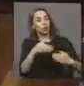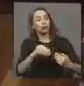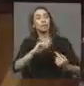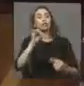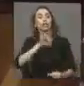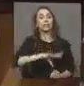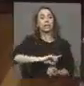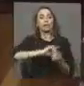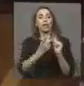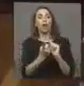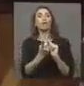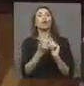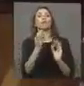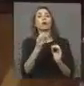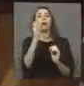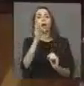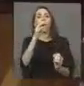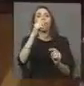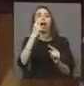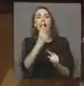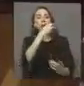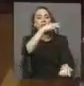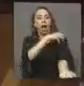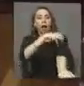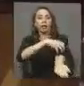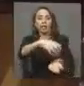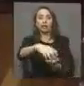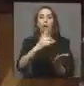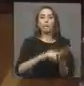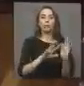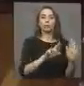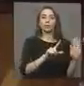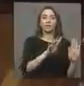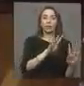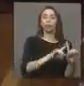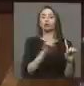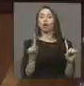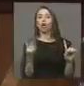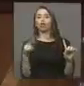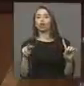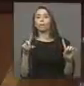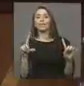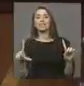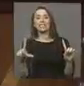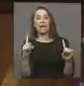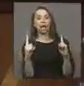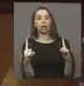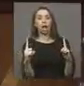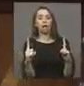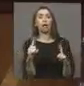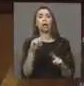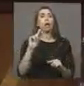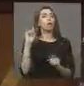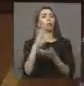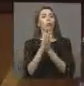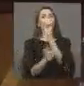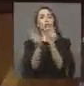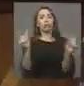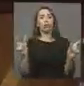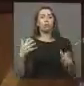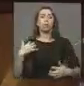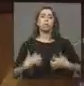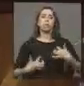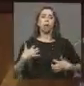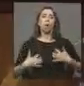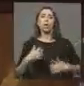año 1974, estuvo vigente hasta el año 2007 y generó molestias generalizadas entre la